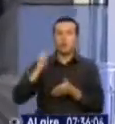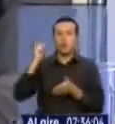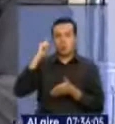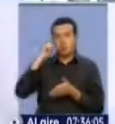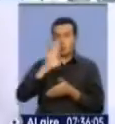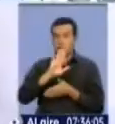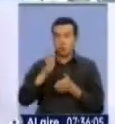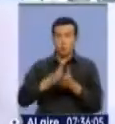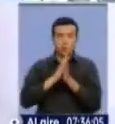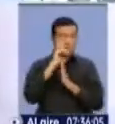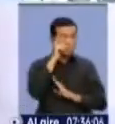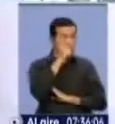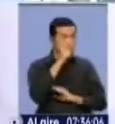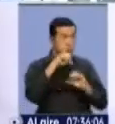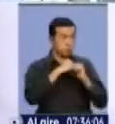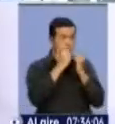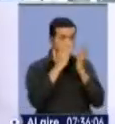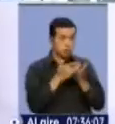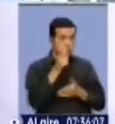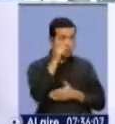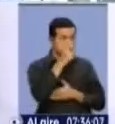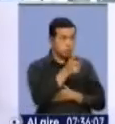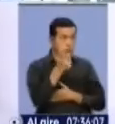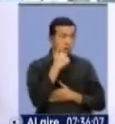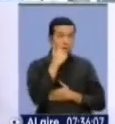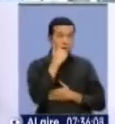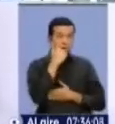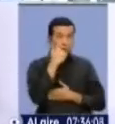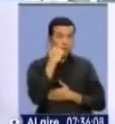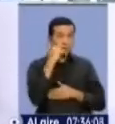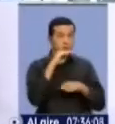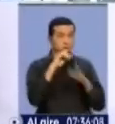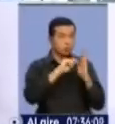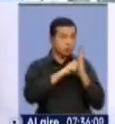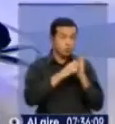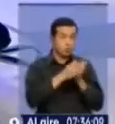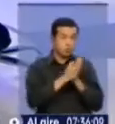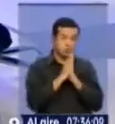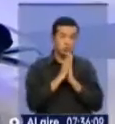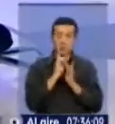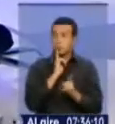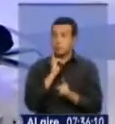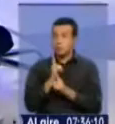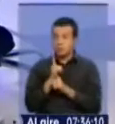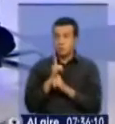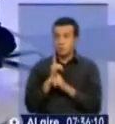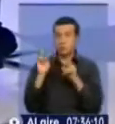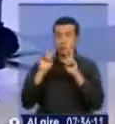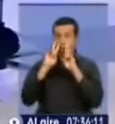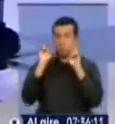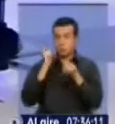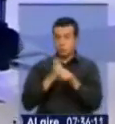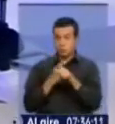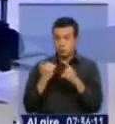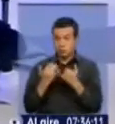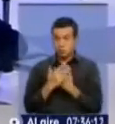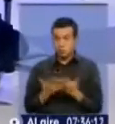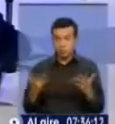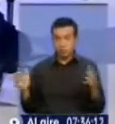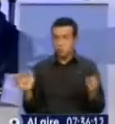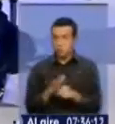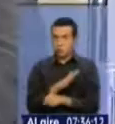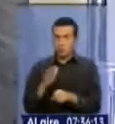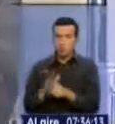usted de tener una auditoría como asambleísta para que tal vez intervenga también la contraloría se pedirá pero no sólo por este caso específico sino por